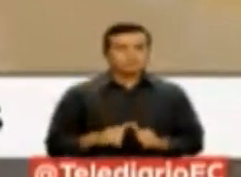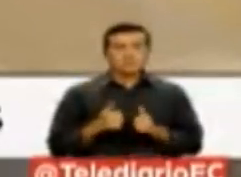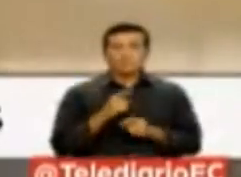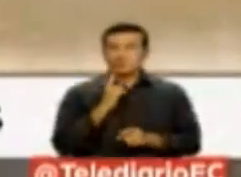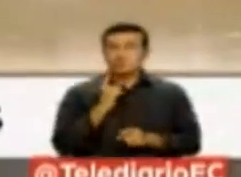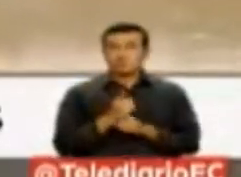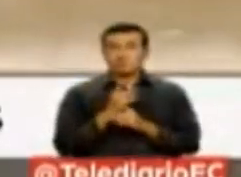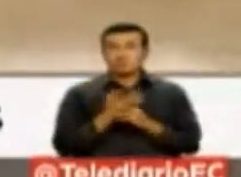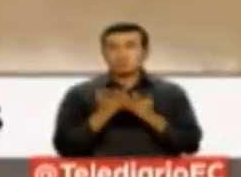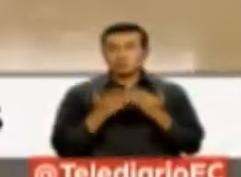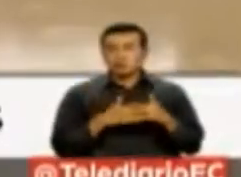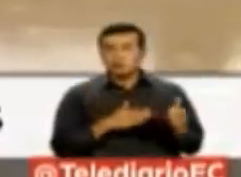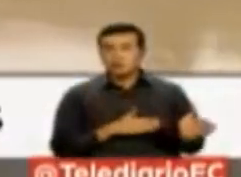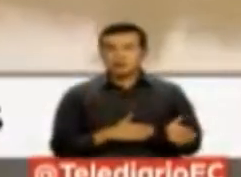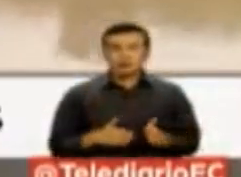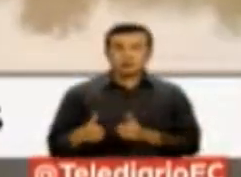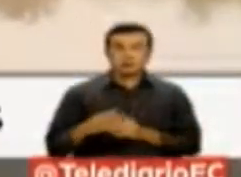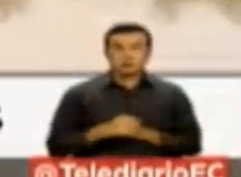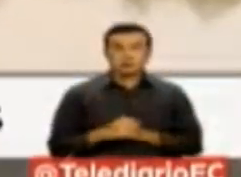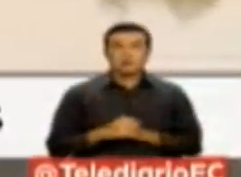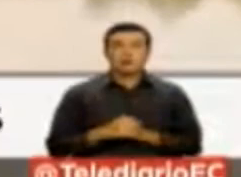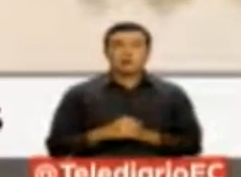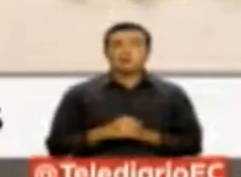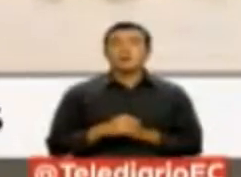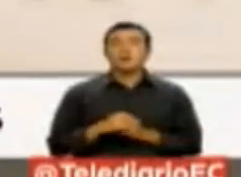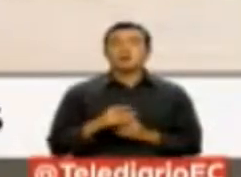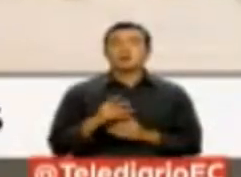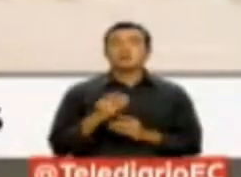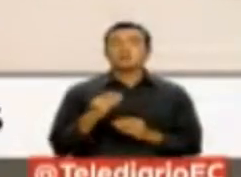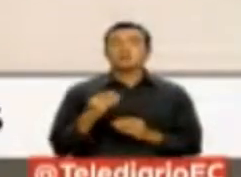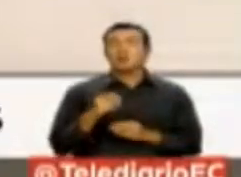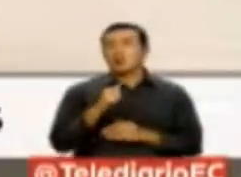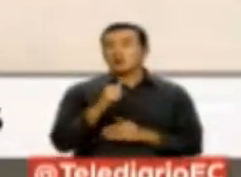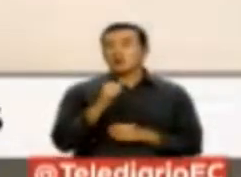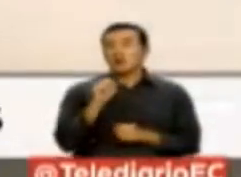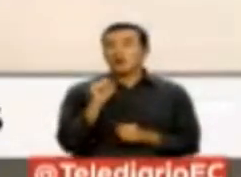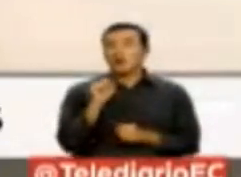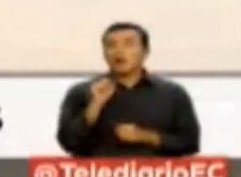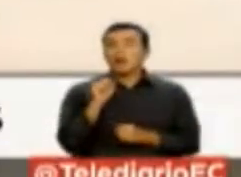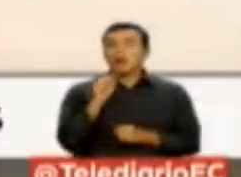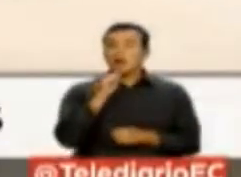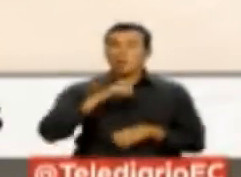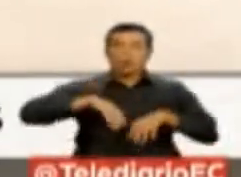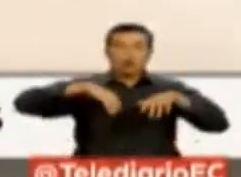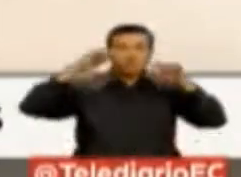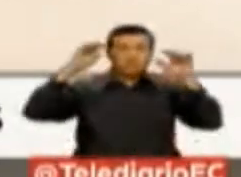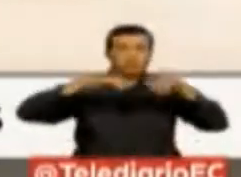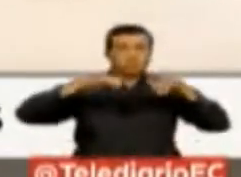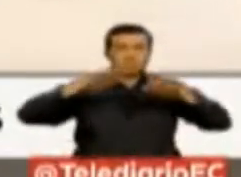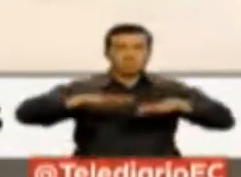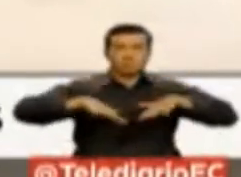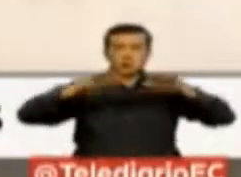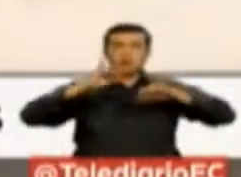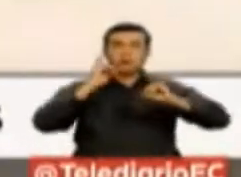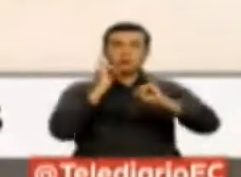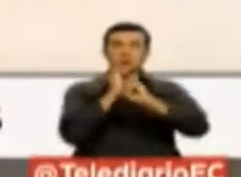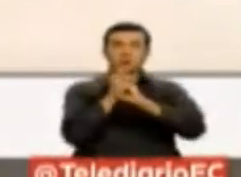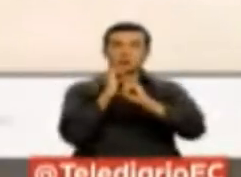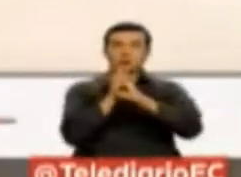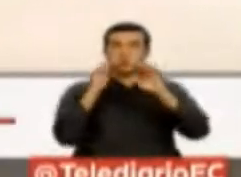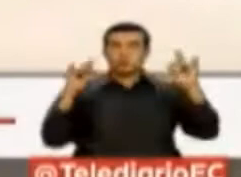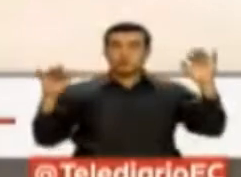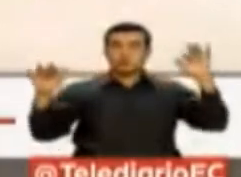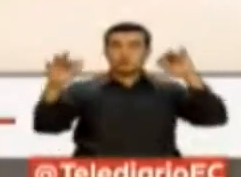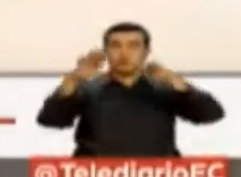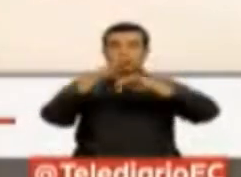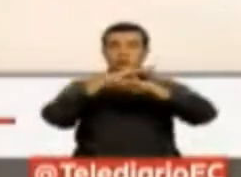precisamente lo que ella decía cuando cuando llueve demasiado estoy acá se desborda según los datos del inamhi del instituto